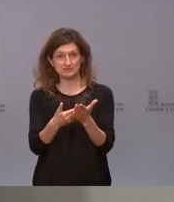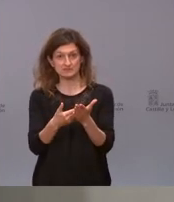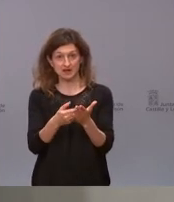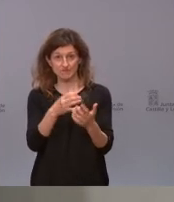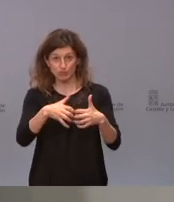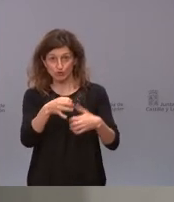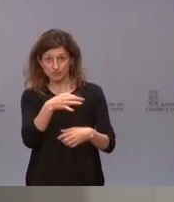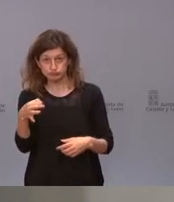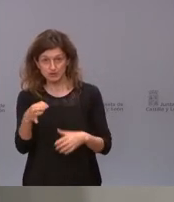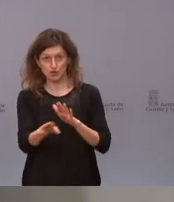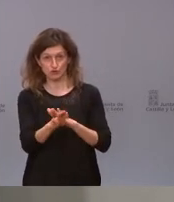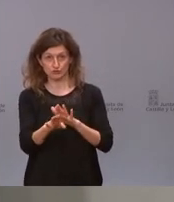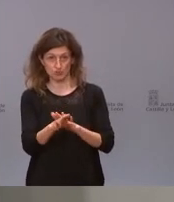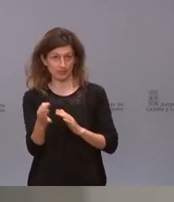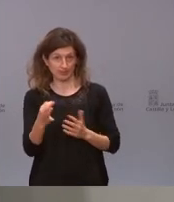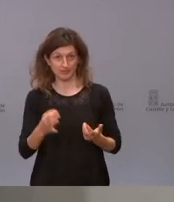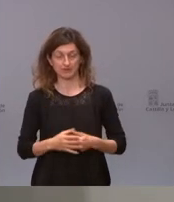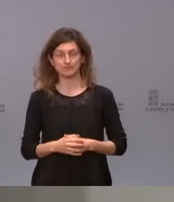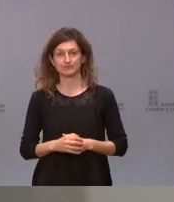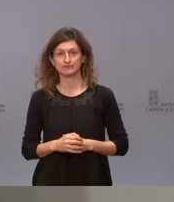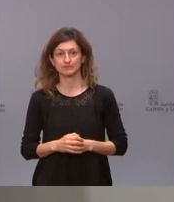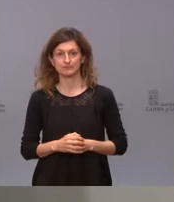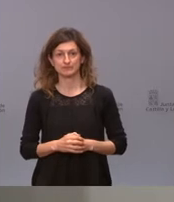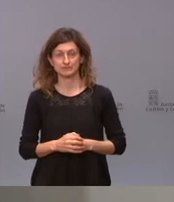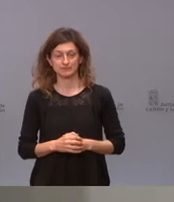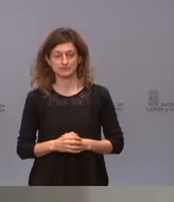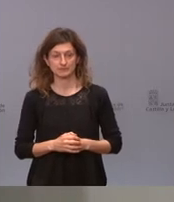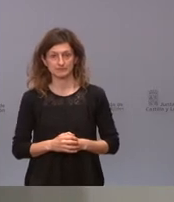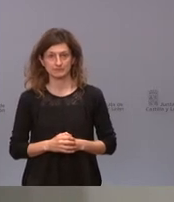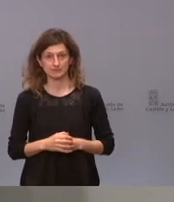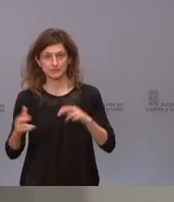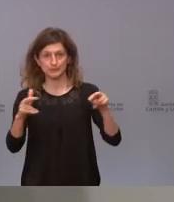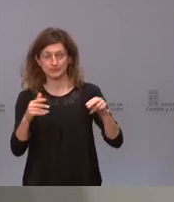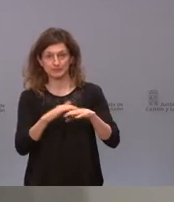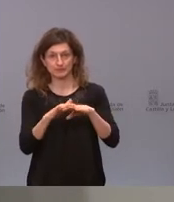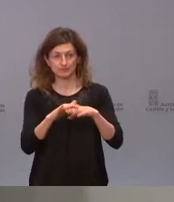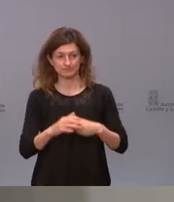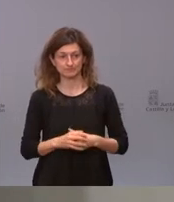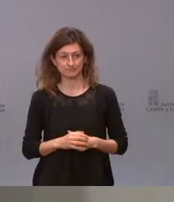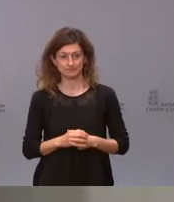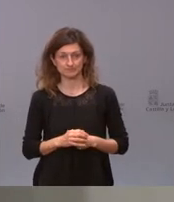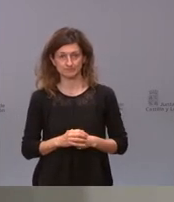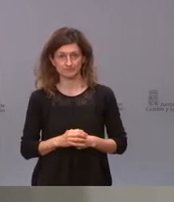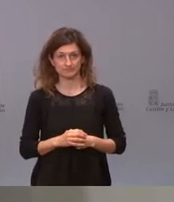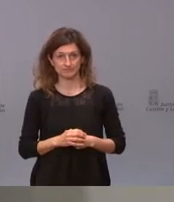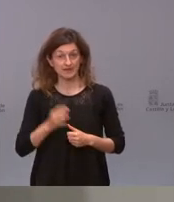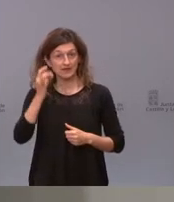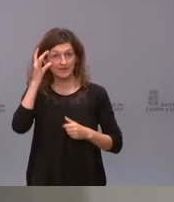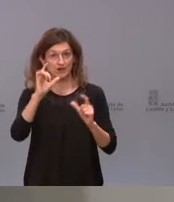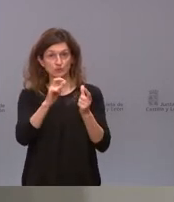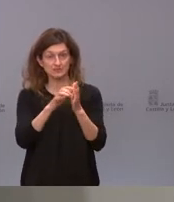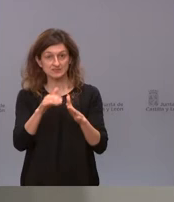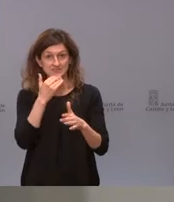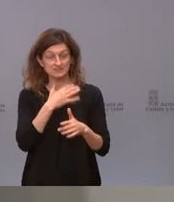las sigamos manteniendo es un poco más claro la idea de la junta es si se puede